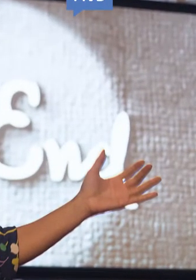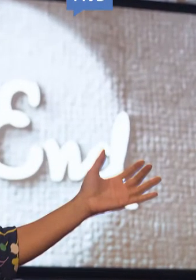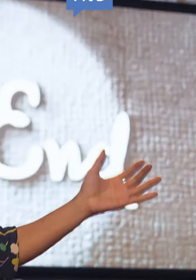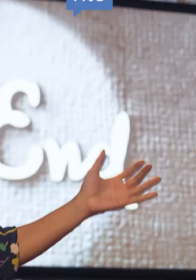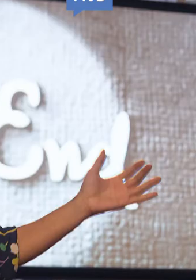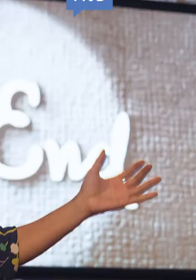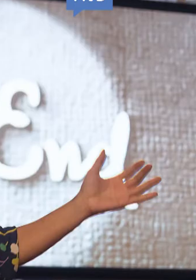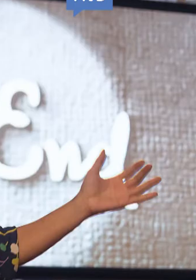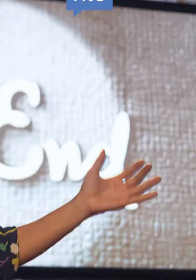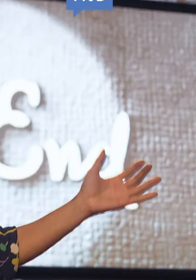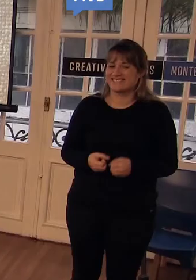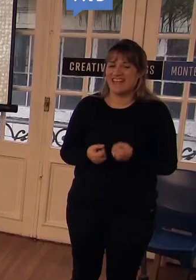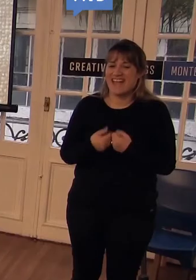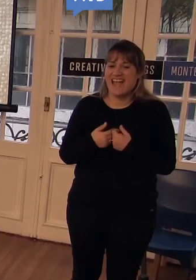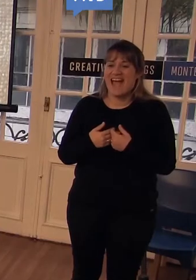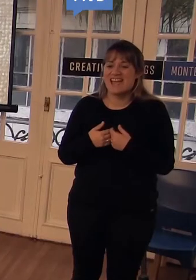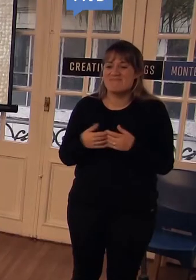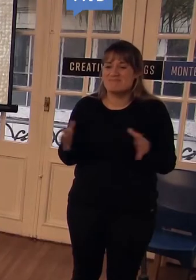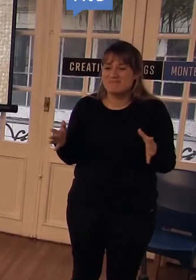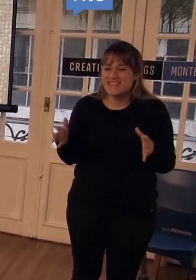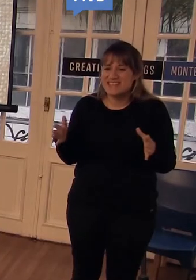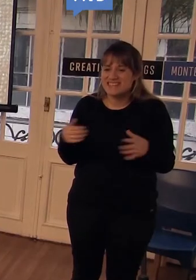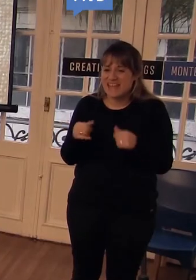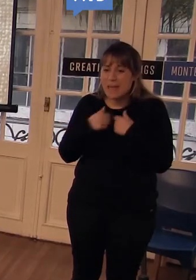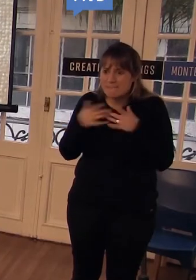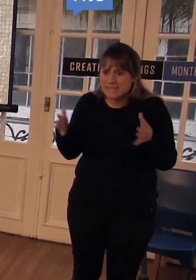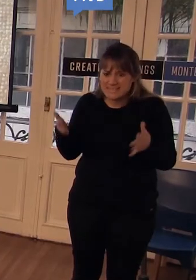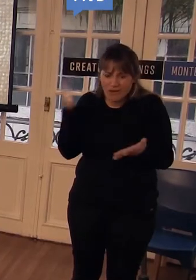Empieza con el final.